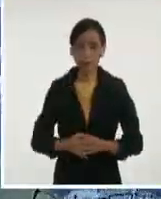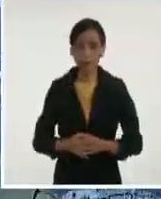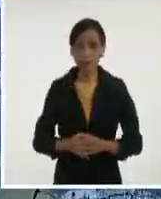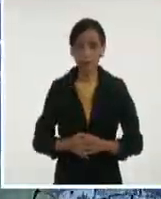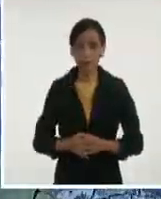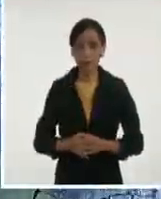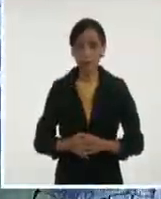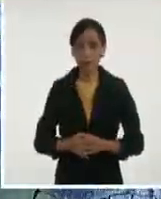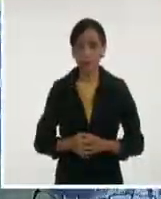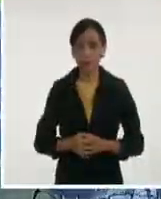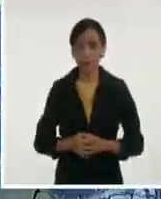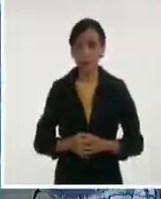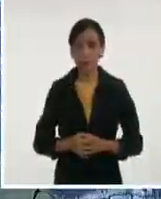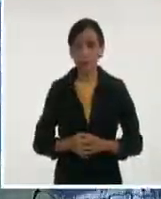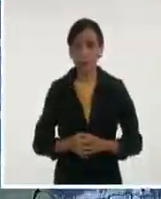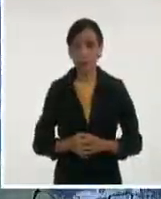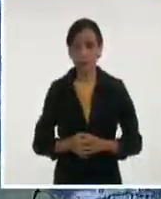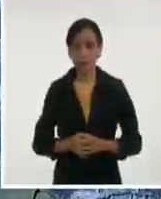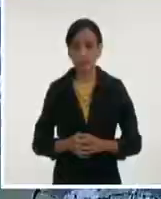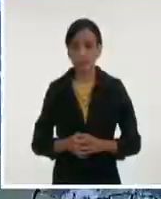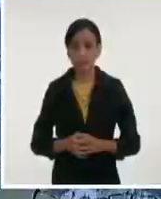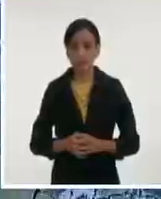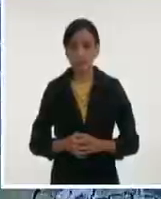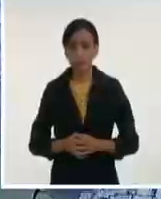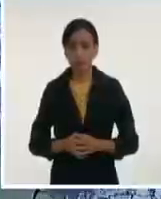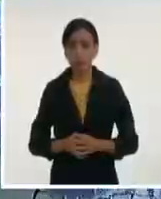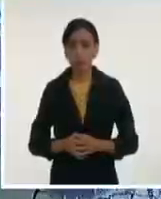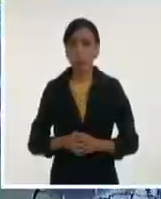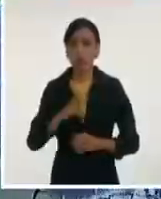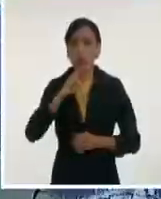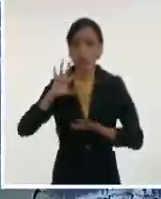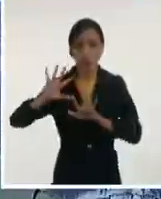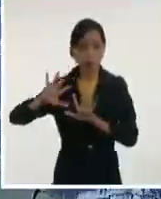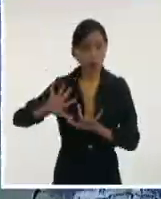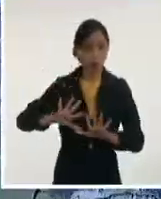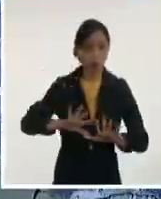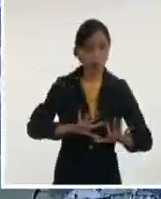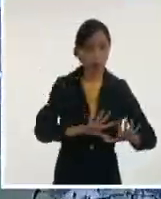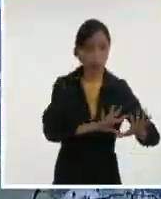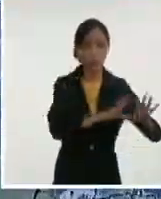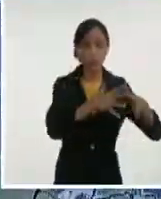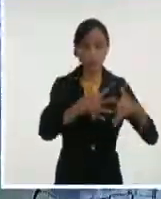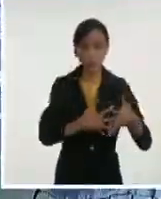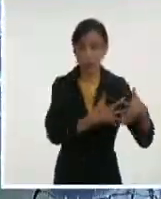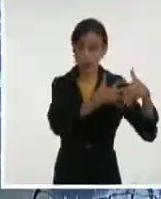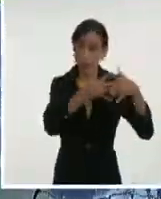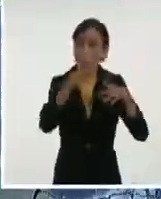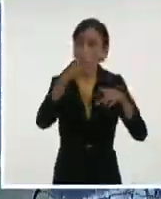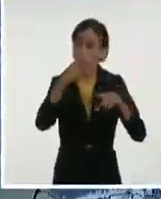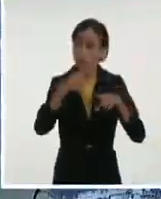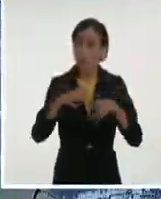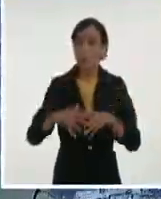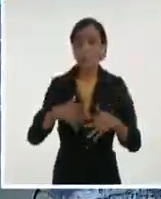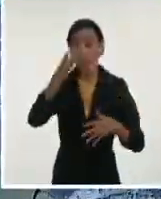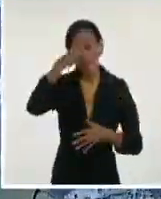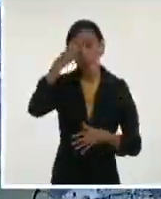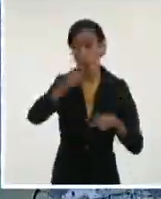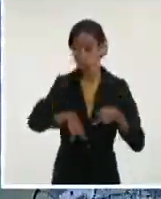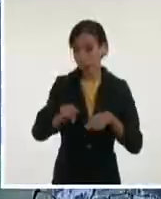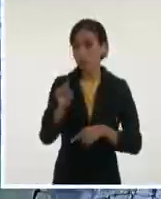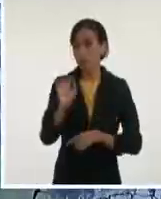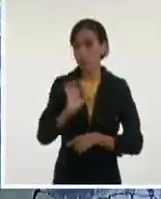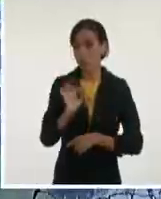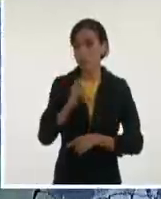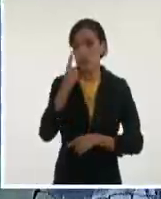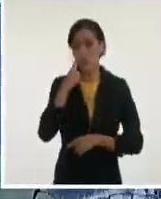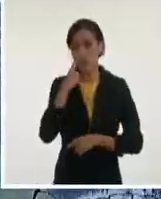yucatán sin embargo los restos de su inestabilidad y el flujo anticiclónico mantienen el aporte de humedad sobre esta parte del